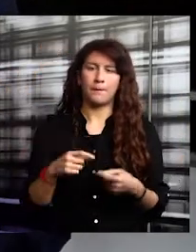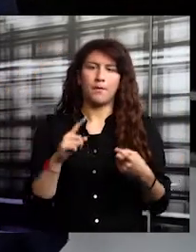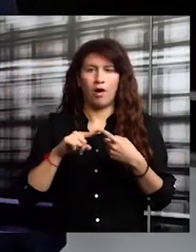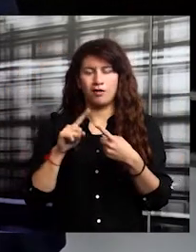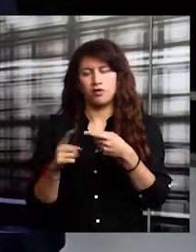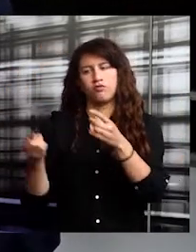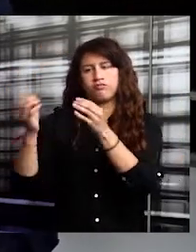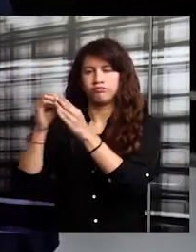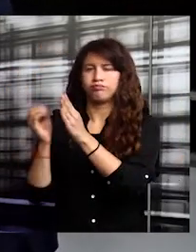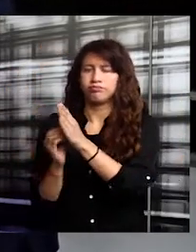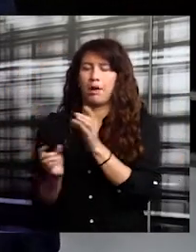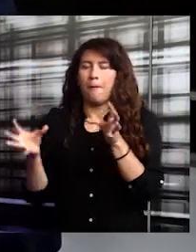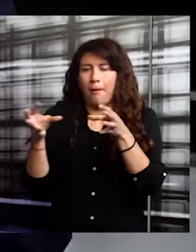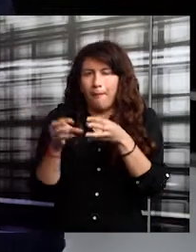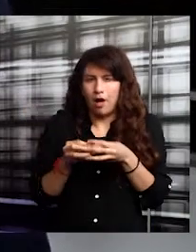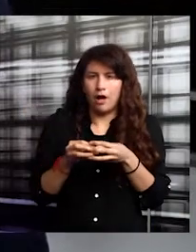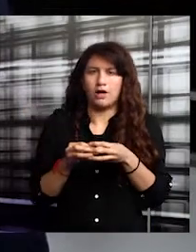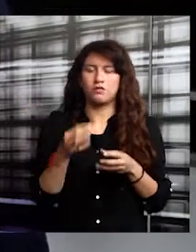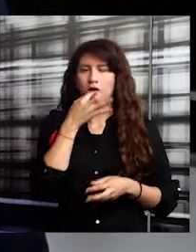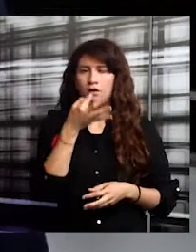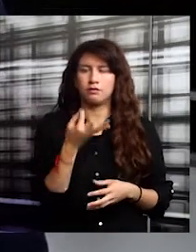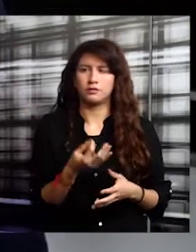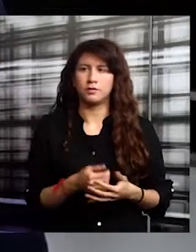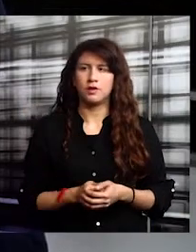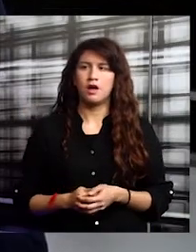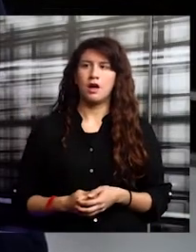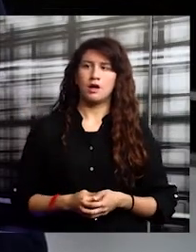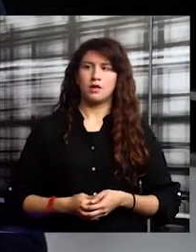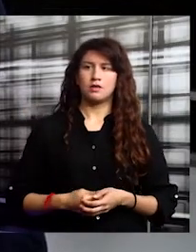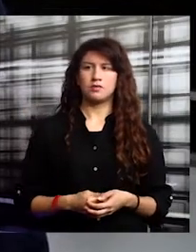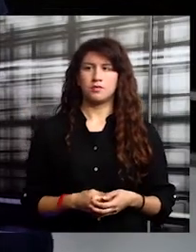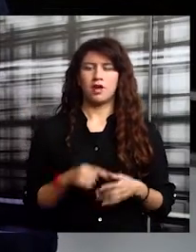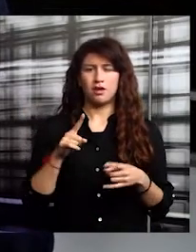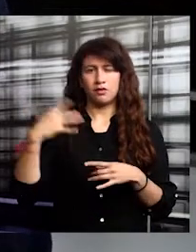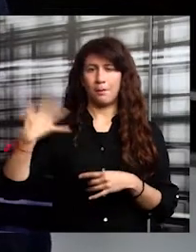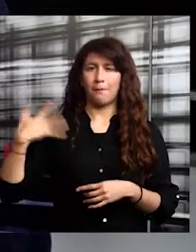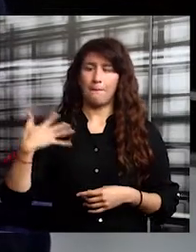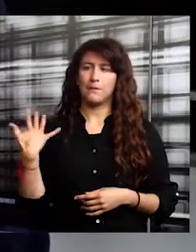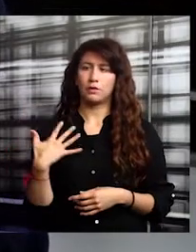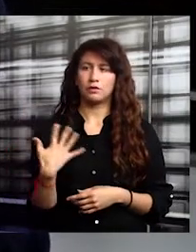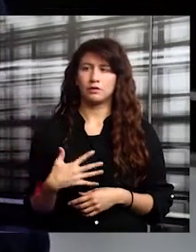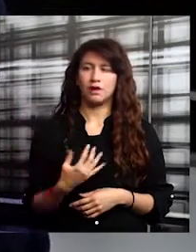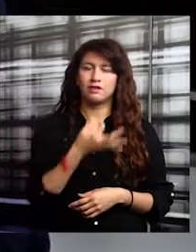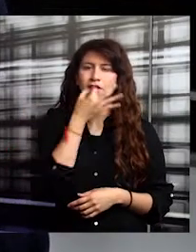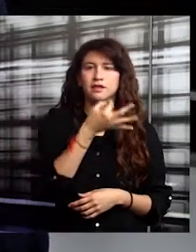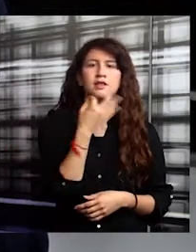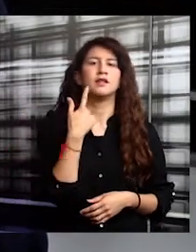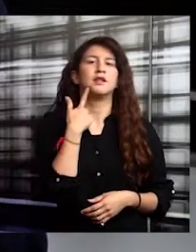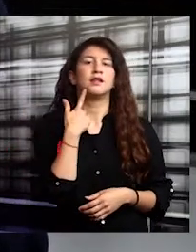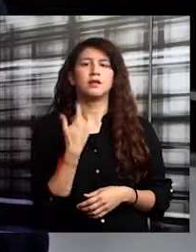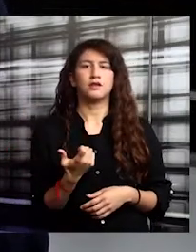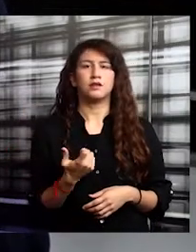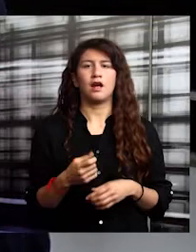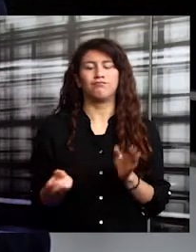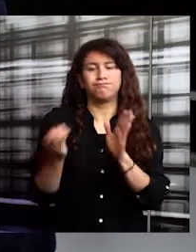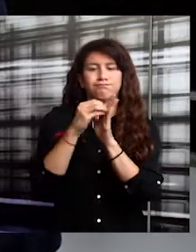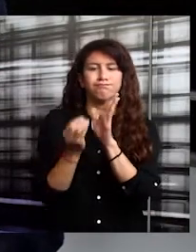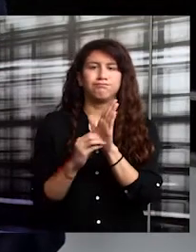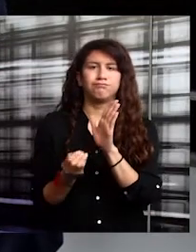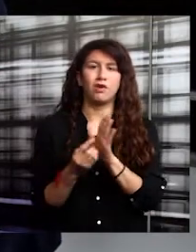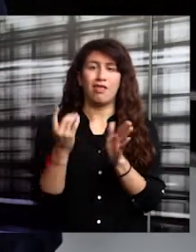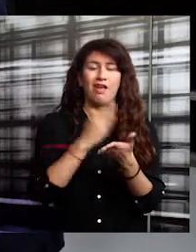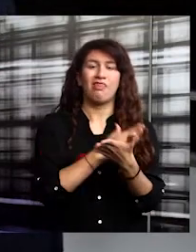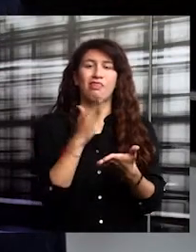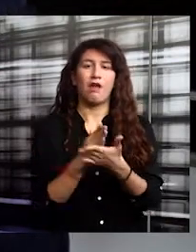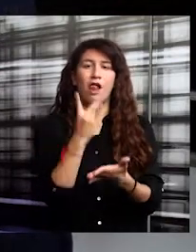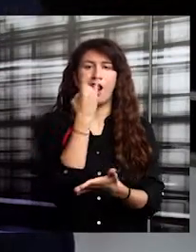partidos más pequeños, hay que señalarlo. Sin embargo, es importante decir de que se unieron